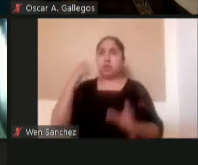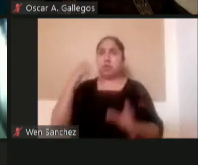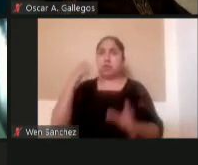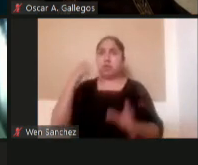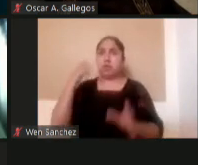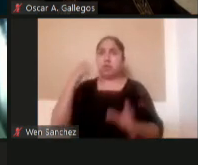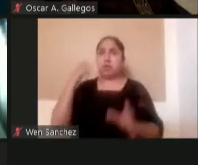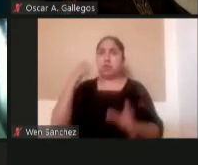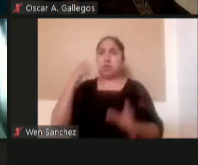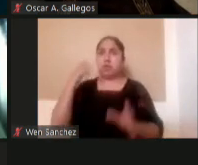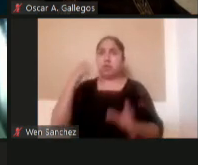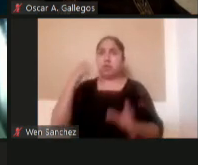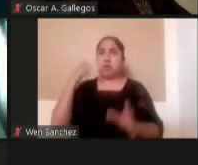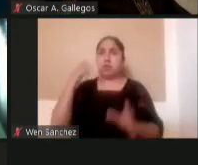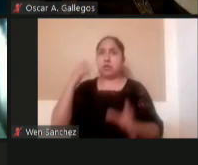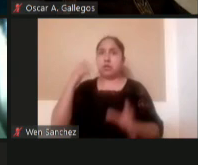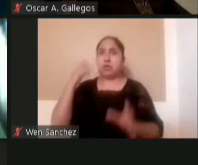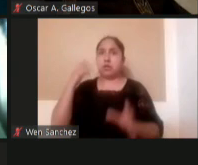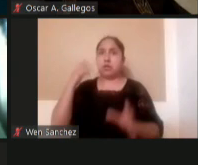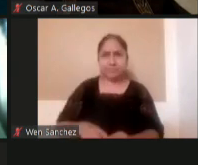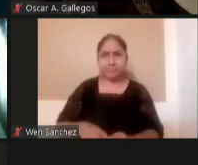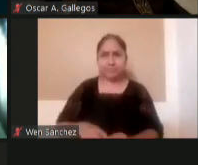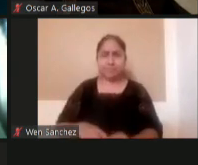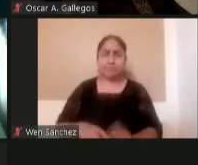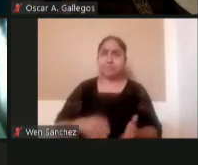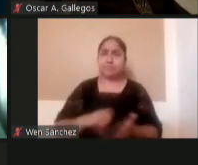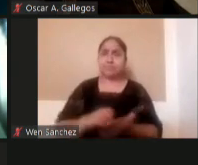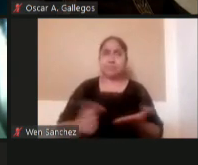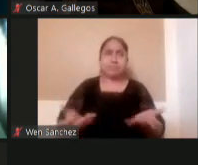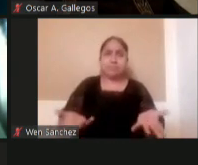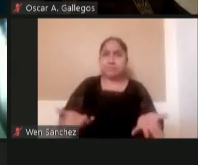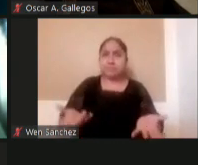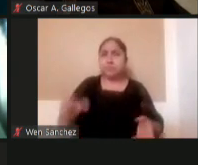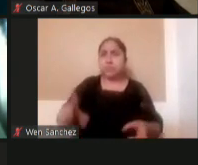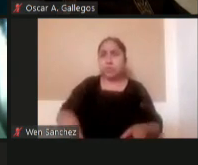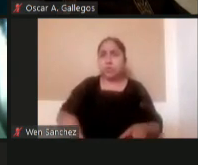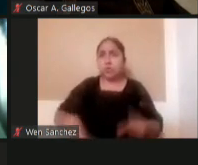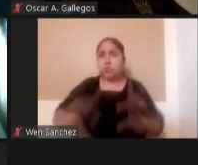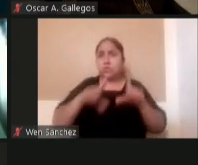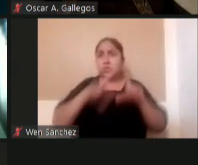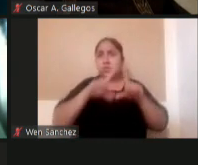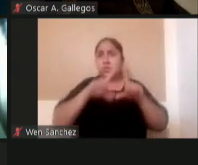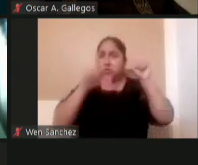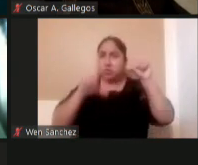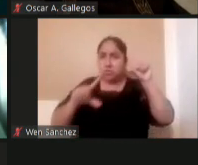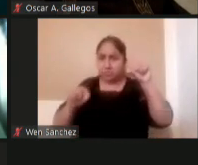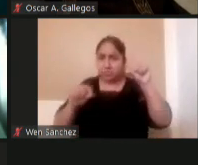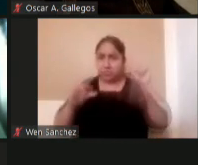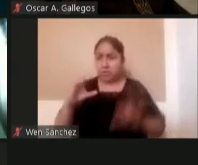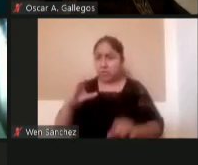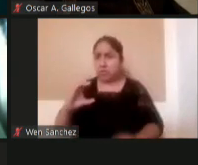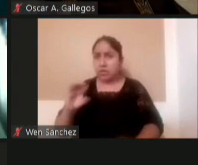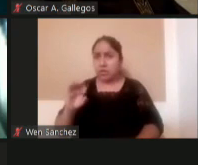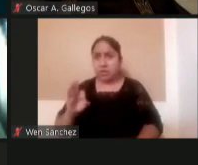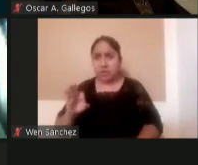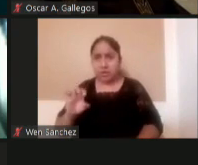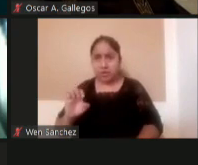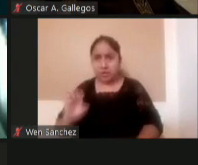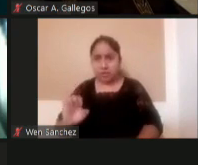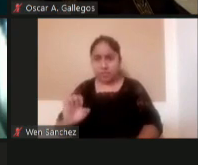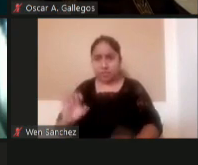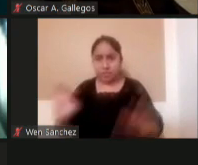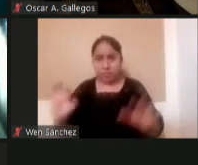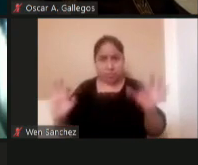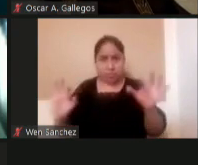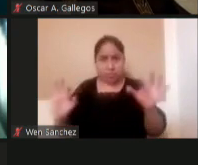gobierno federal. Y si así fuera, bueno, pues también pudiéramos decir infinidad de cosas que no cumple el gobierno